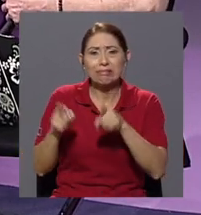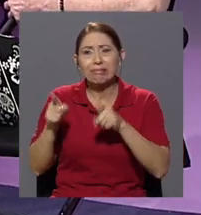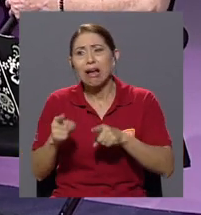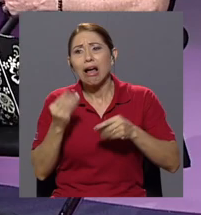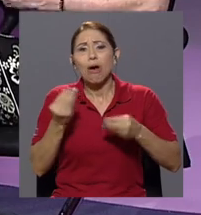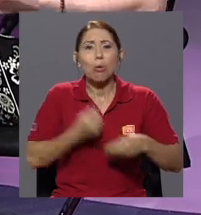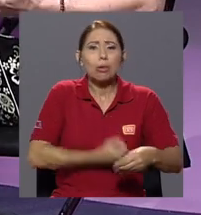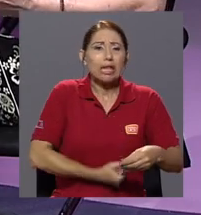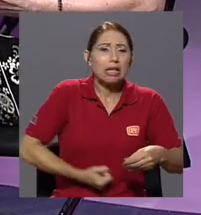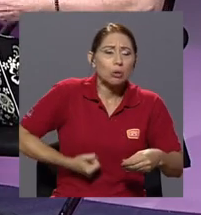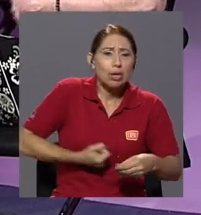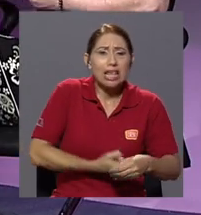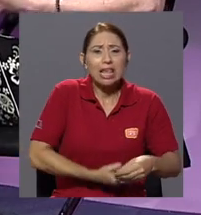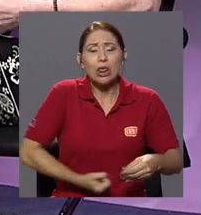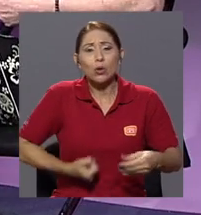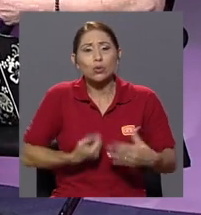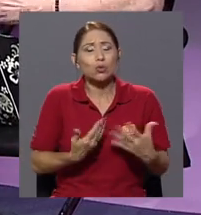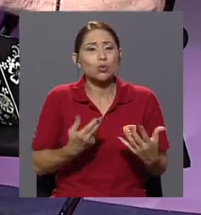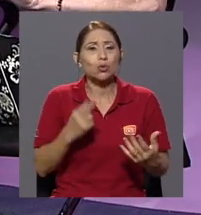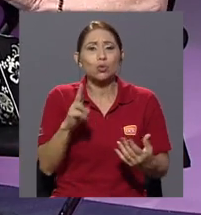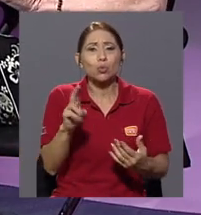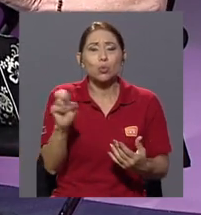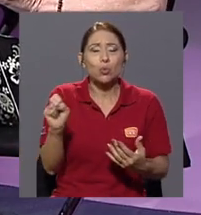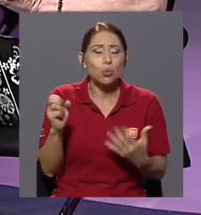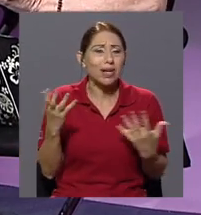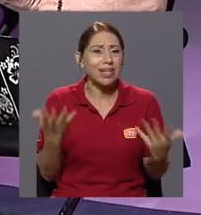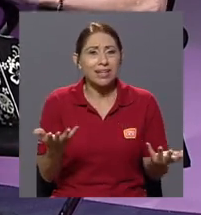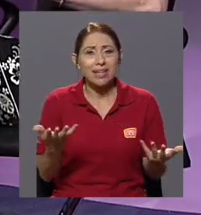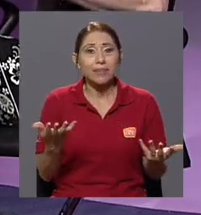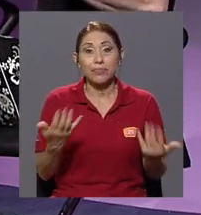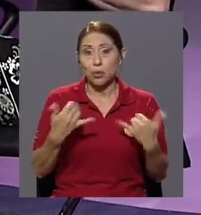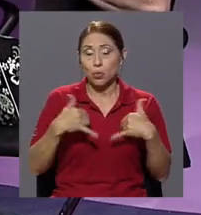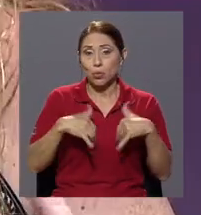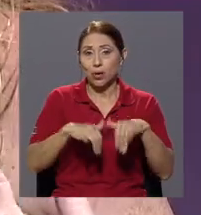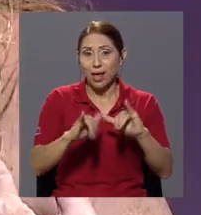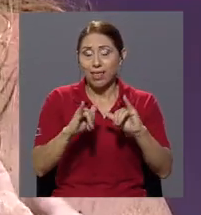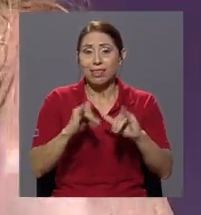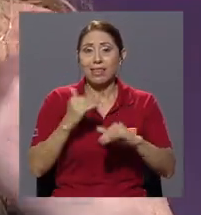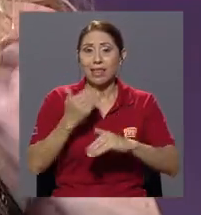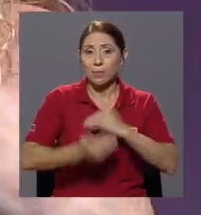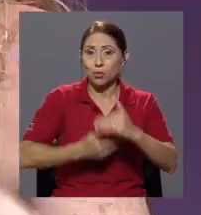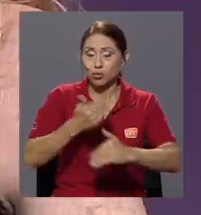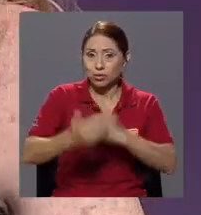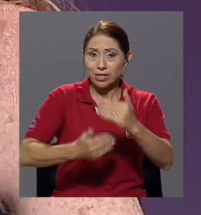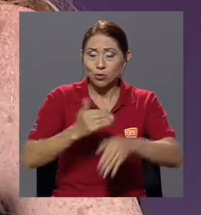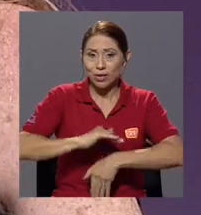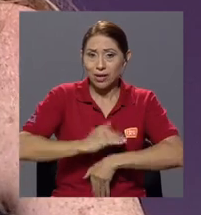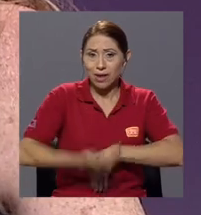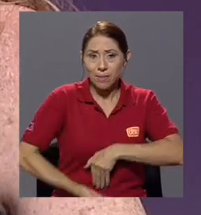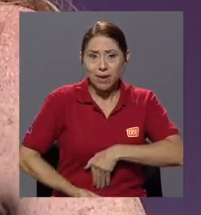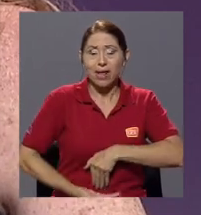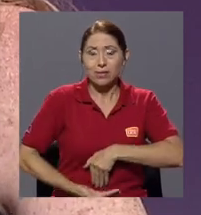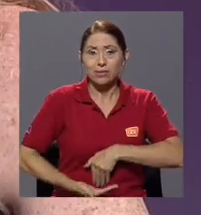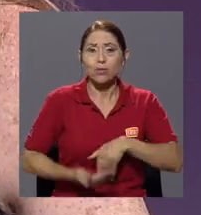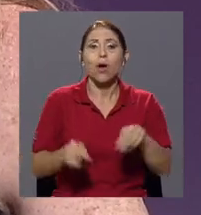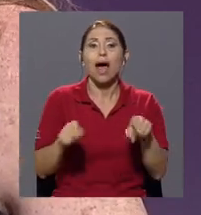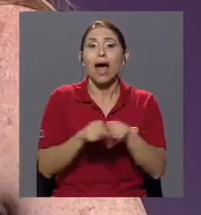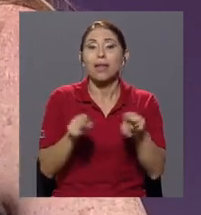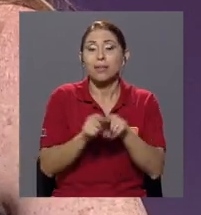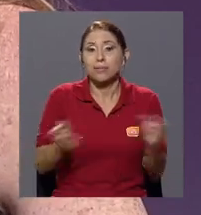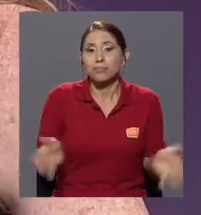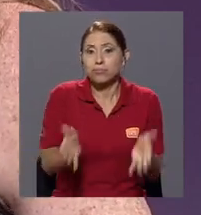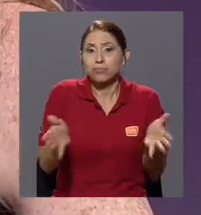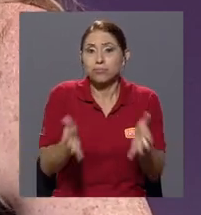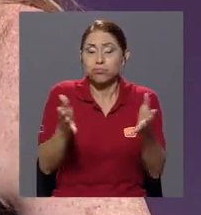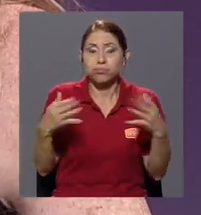expuesta a un montón de intervenciones ultrasonidos es como la uno durante el proceso del proceso de